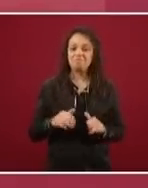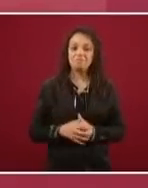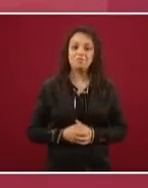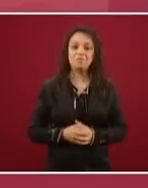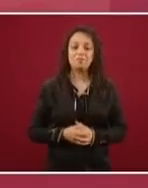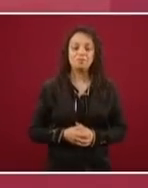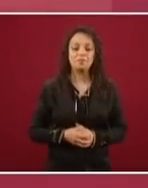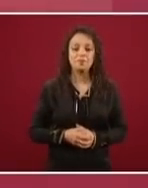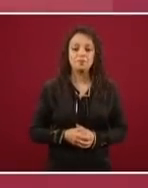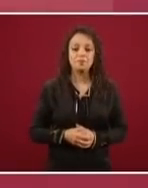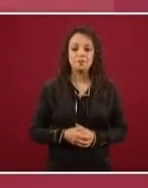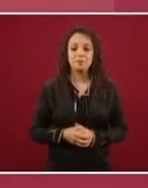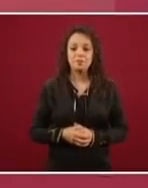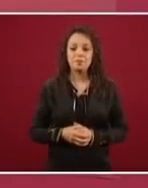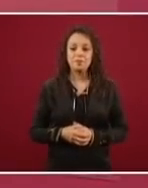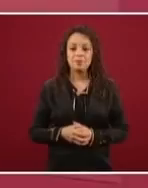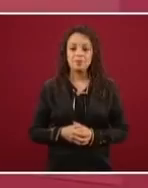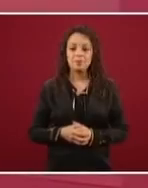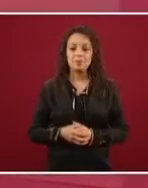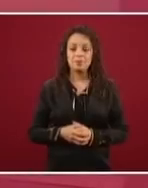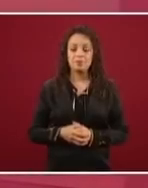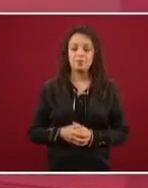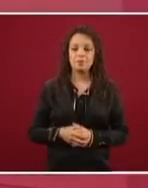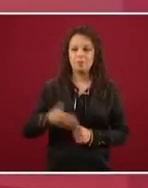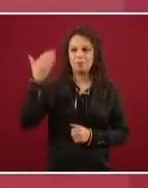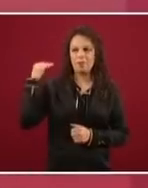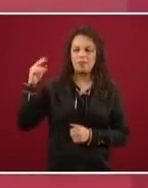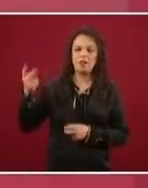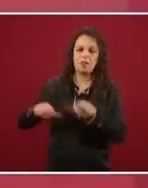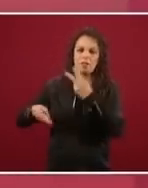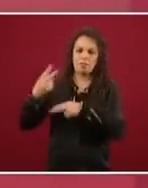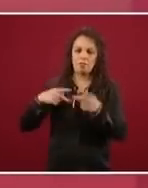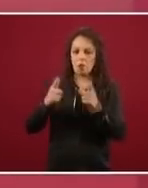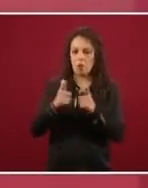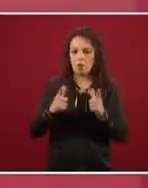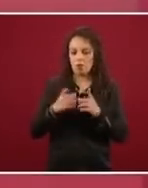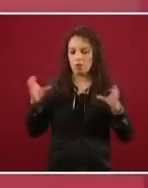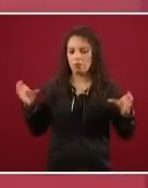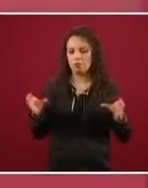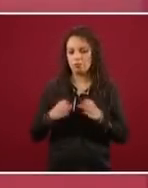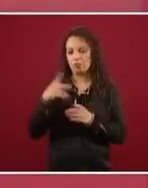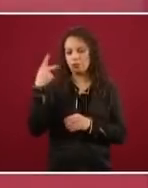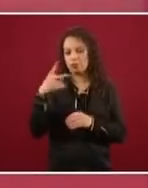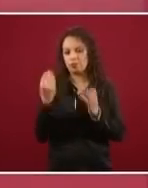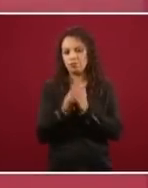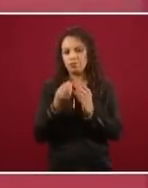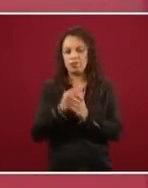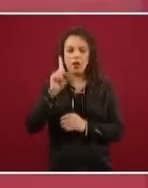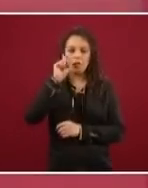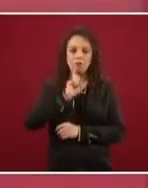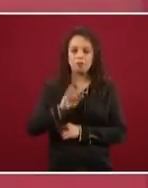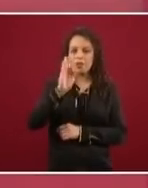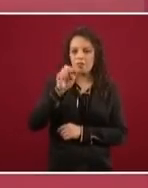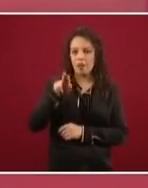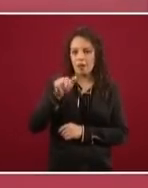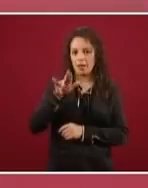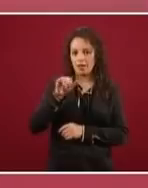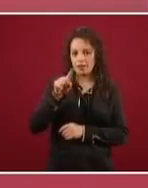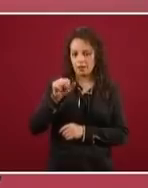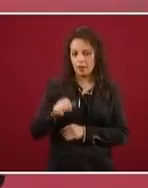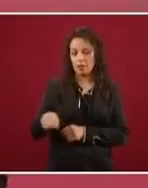este de un colectivo feminista que nosotros respetamos mucho pero su texto